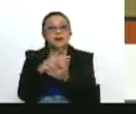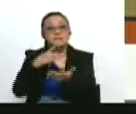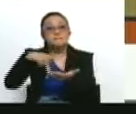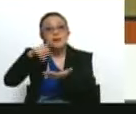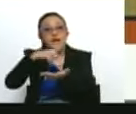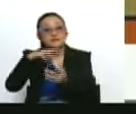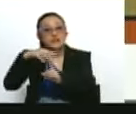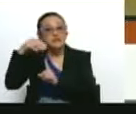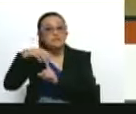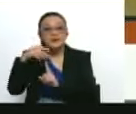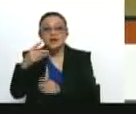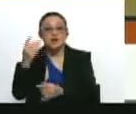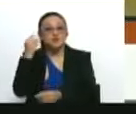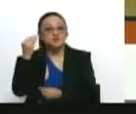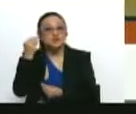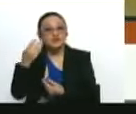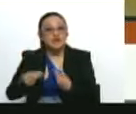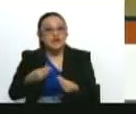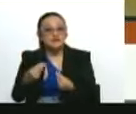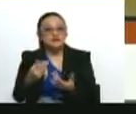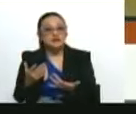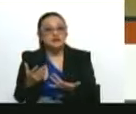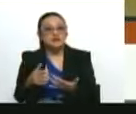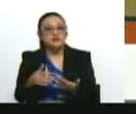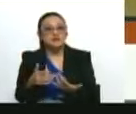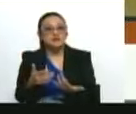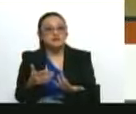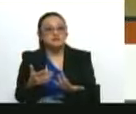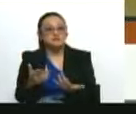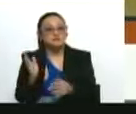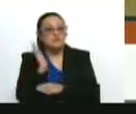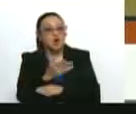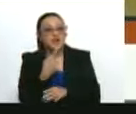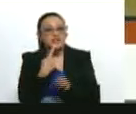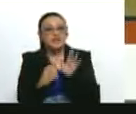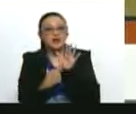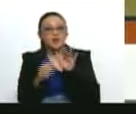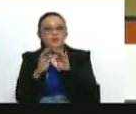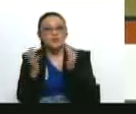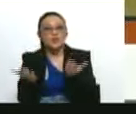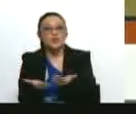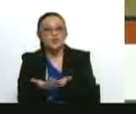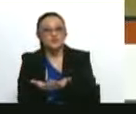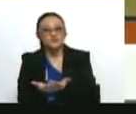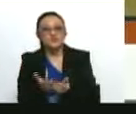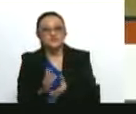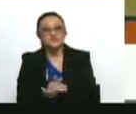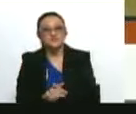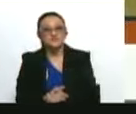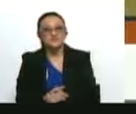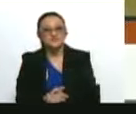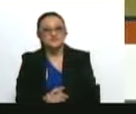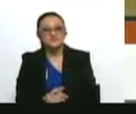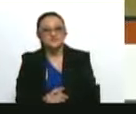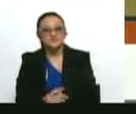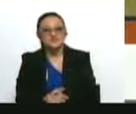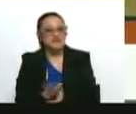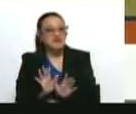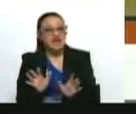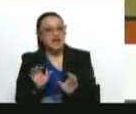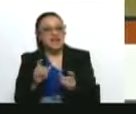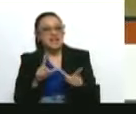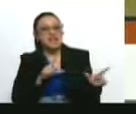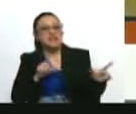hacer. Unos zombies derrotados. Le dijeron al mundo que habían salido ya del presidente Nicolás